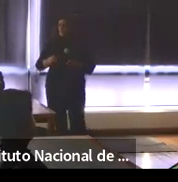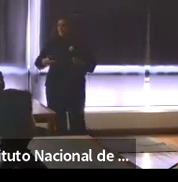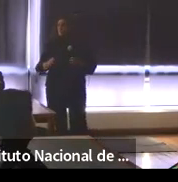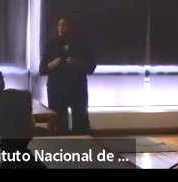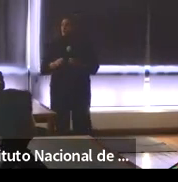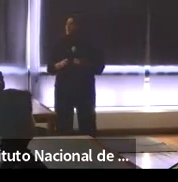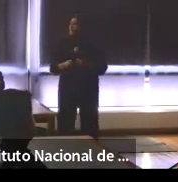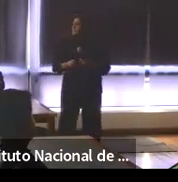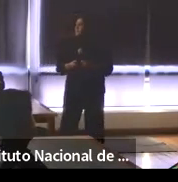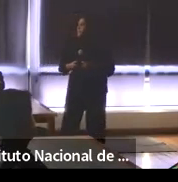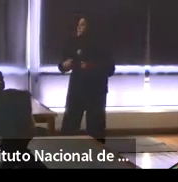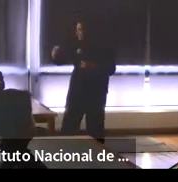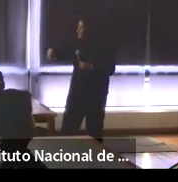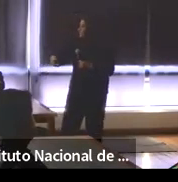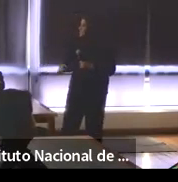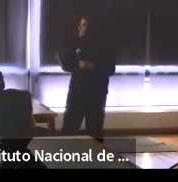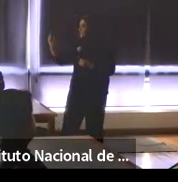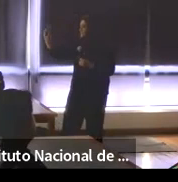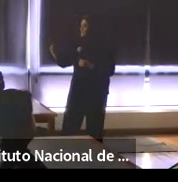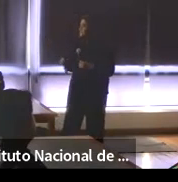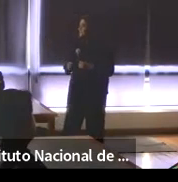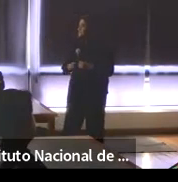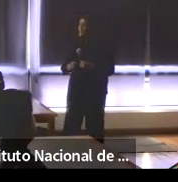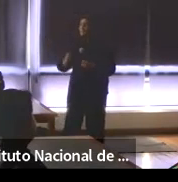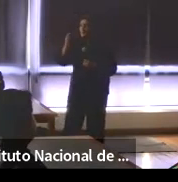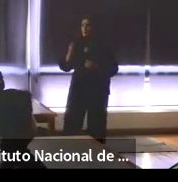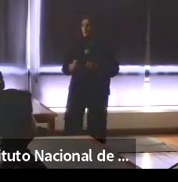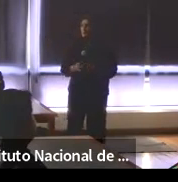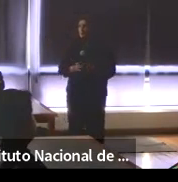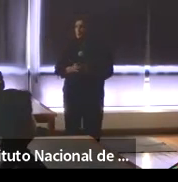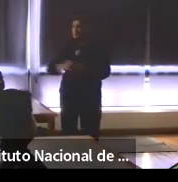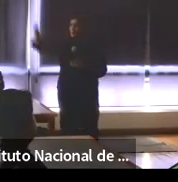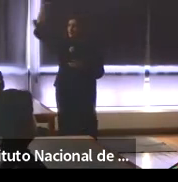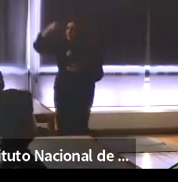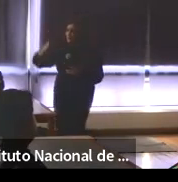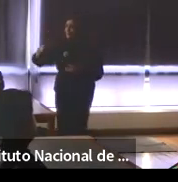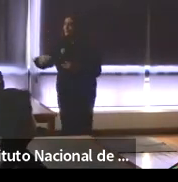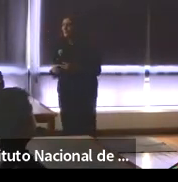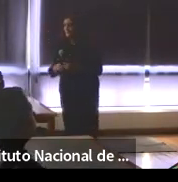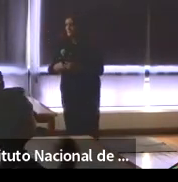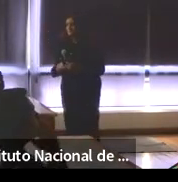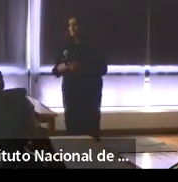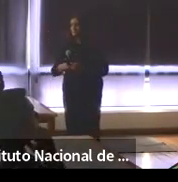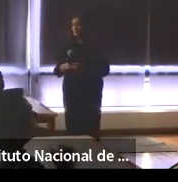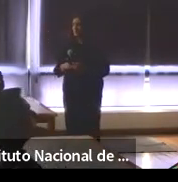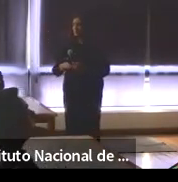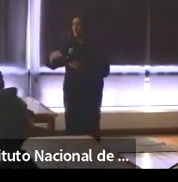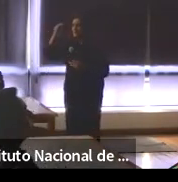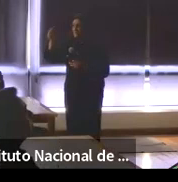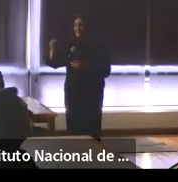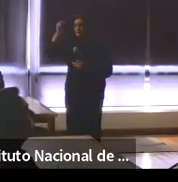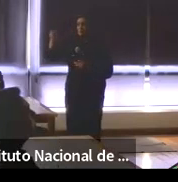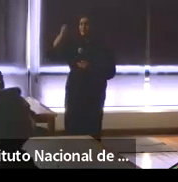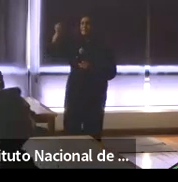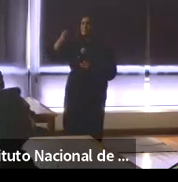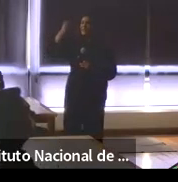pues se dice mucho a muy fácil pero ya en la práctica No es tan fácil saben por qué tiene que ver contigo otra vez porque